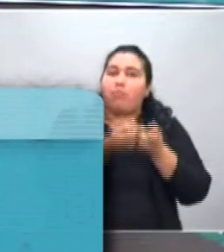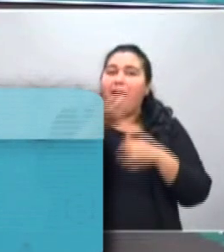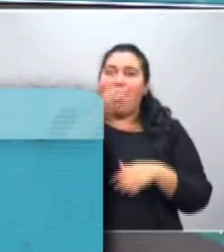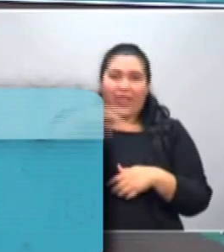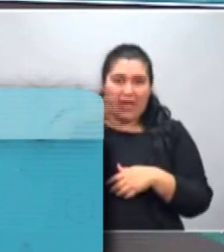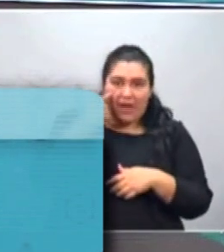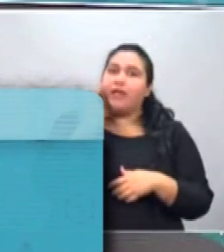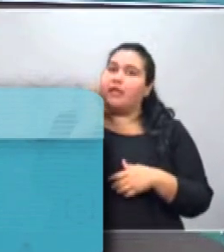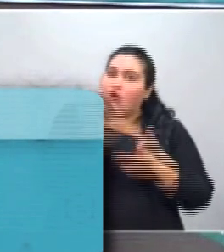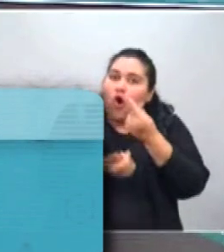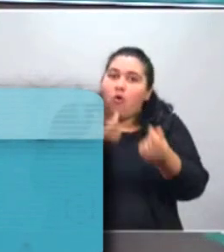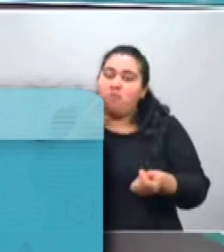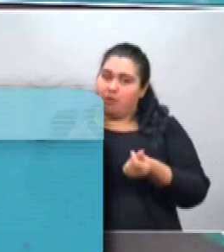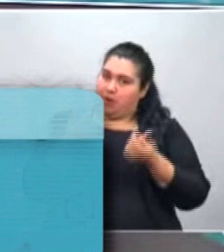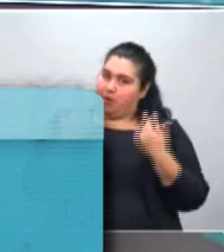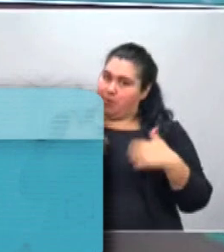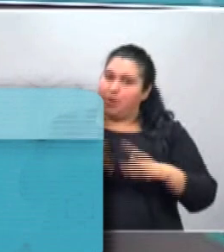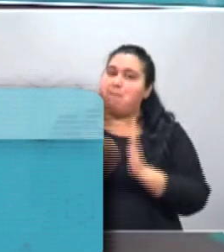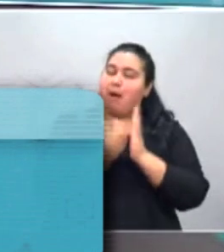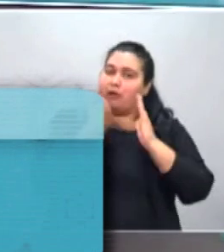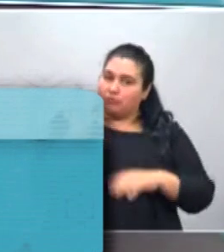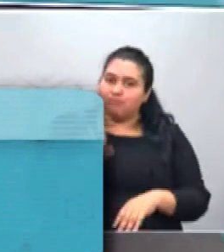que es algo que el ministro...